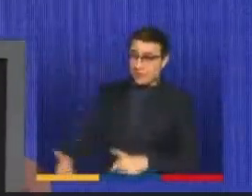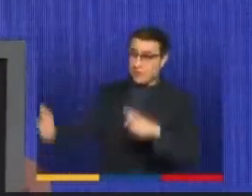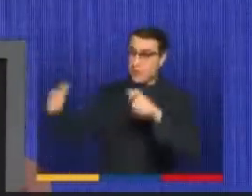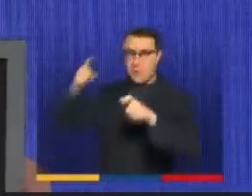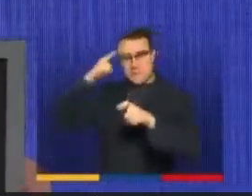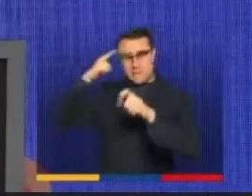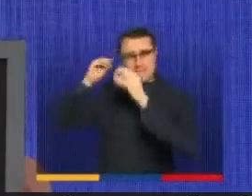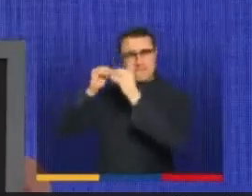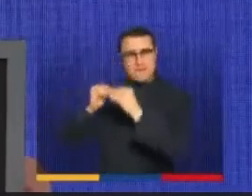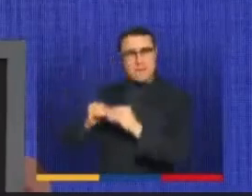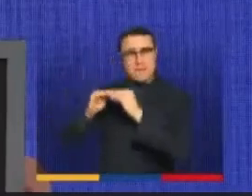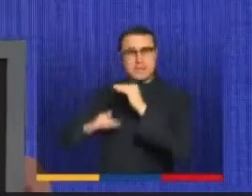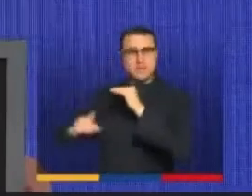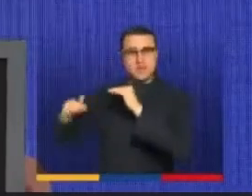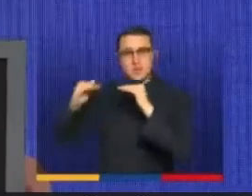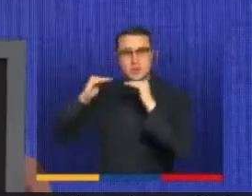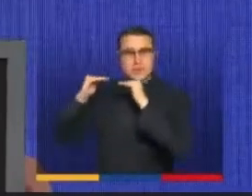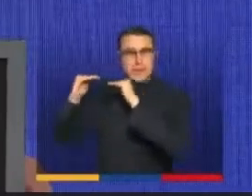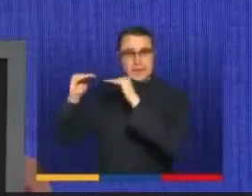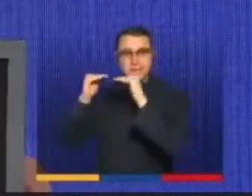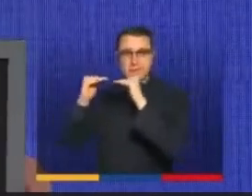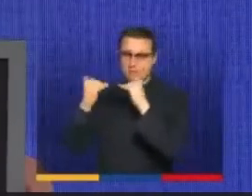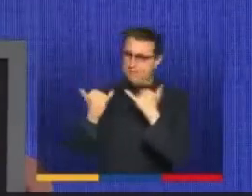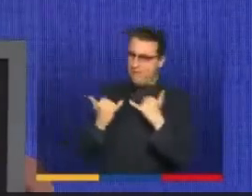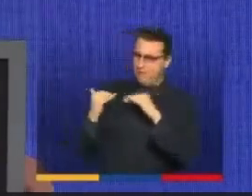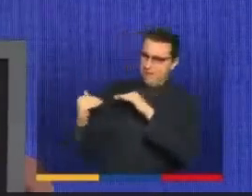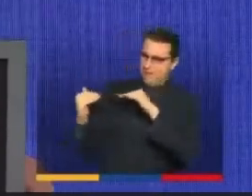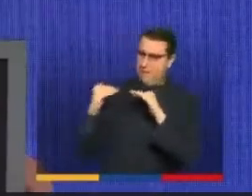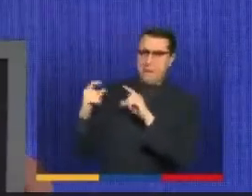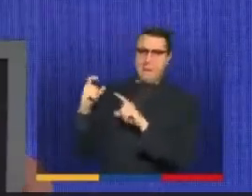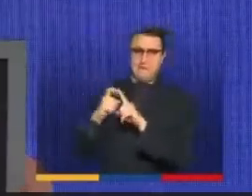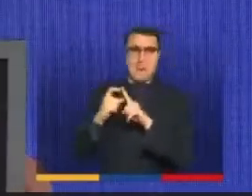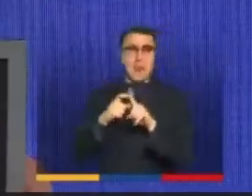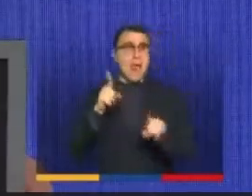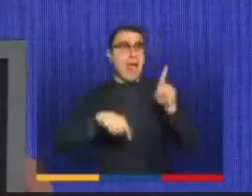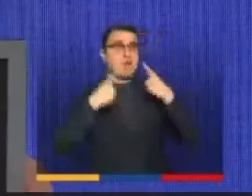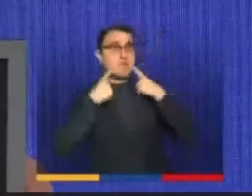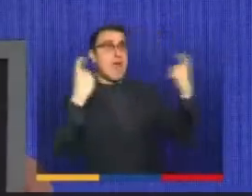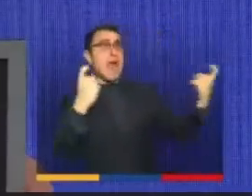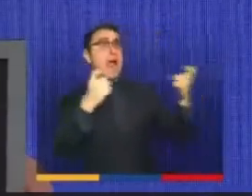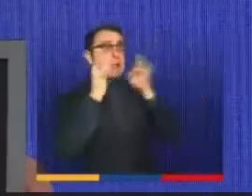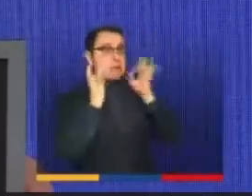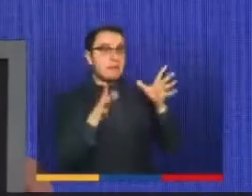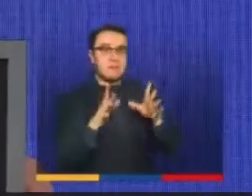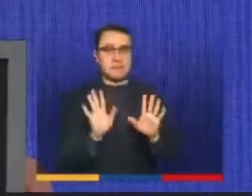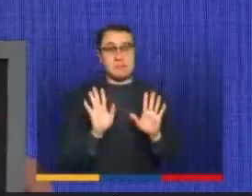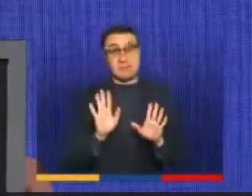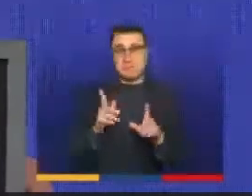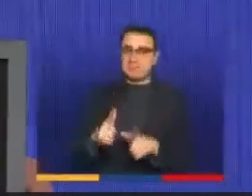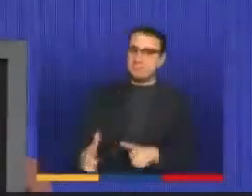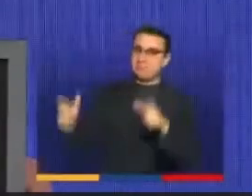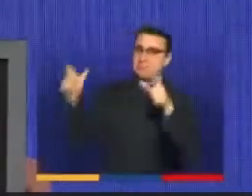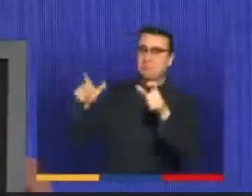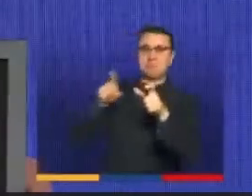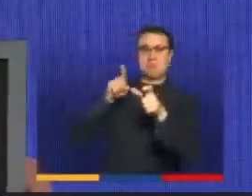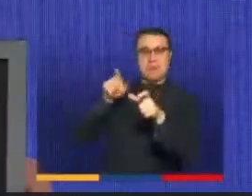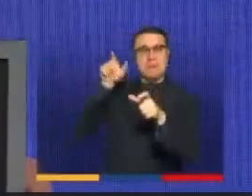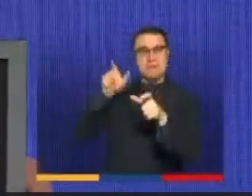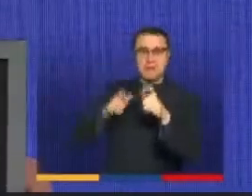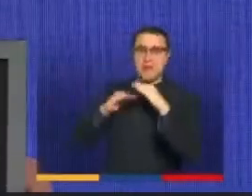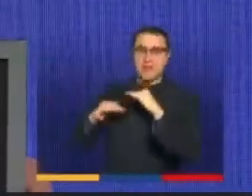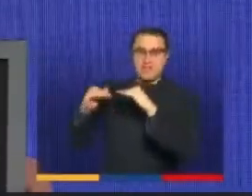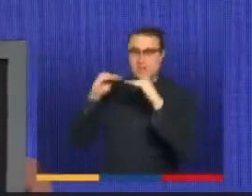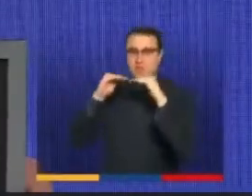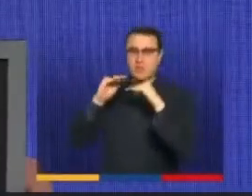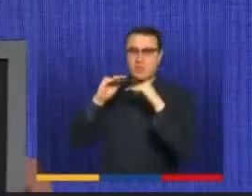socialista, ahora hablar de socialismo se está volviendo pecado según algunos sectores de la derecha, pero el diputado socialista, parlamentario